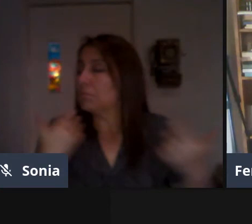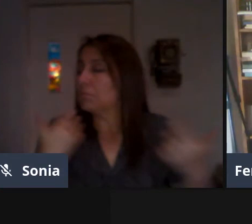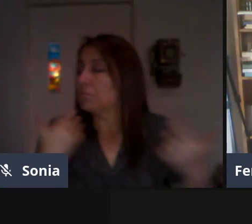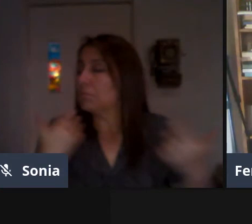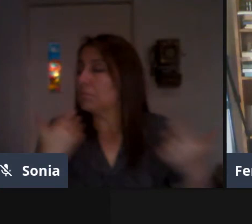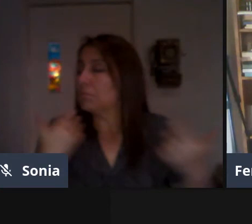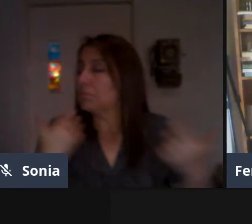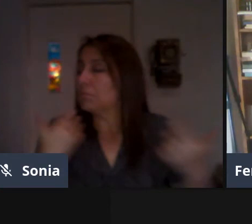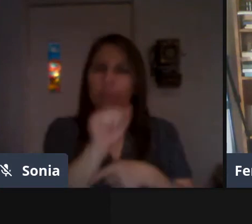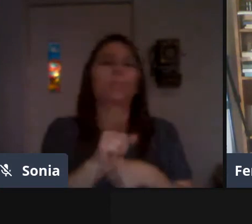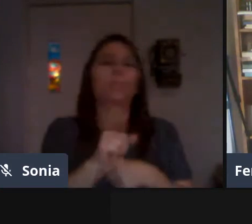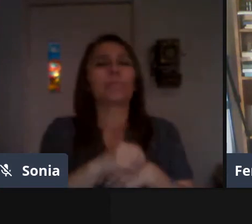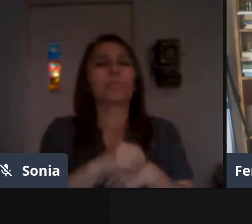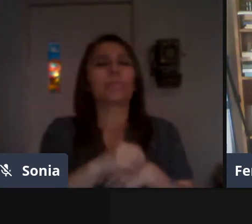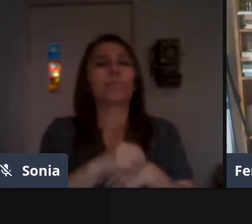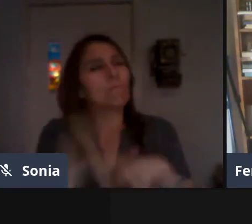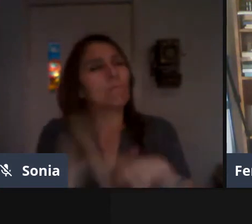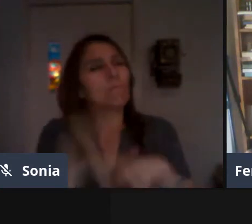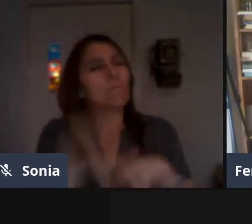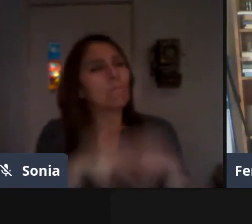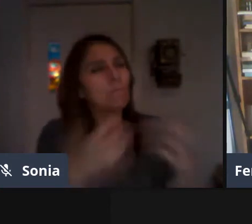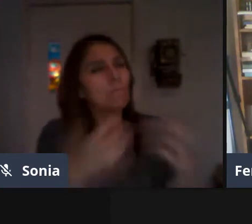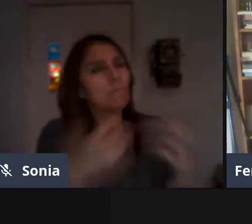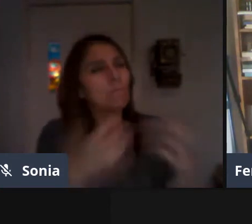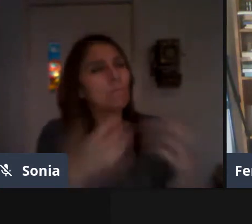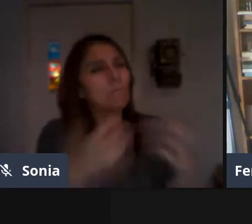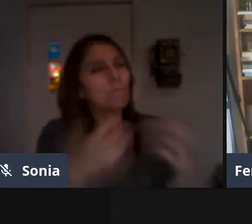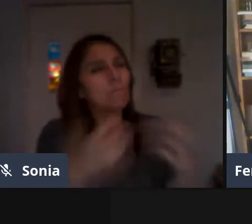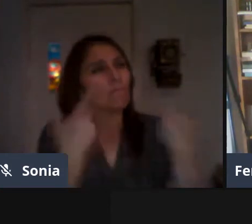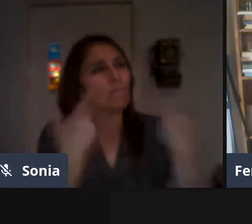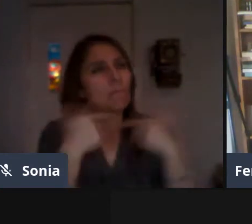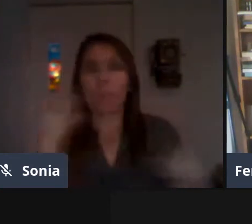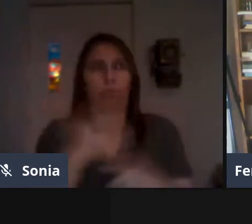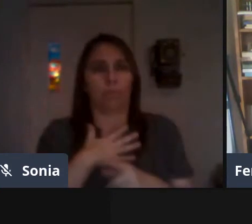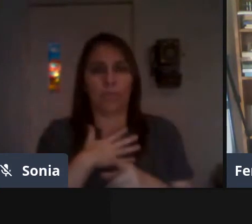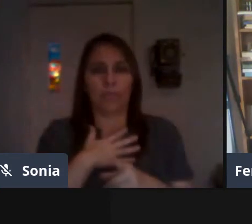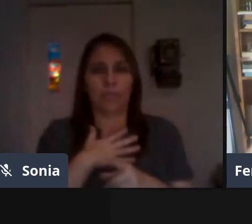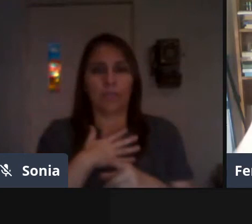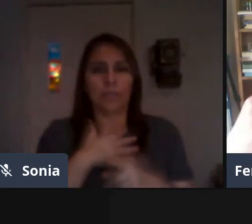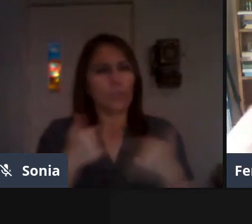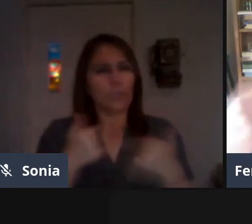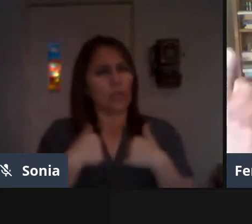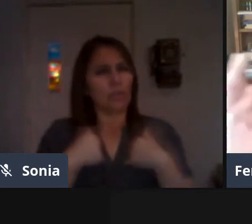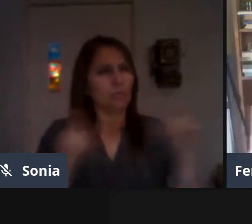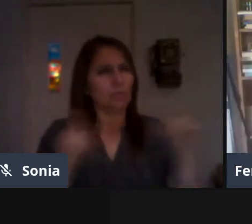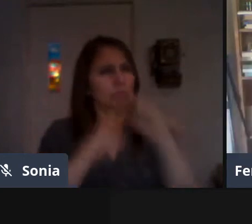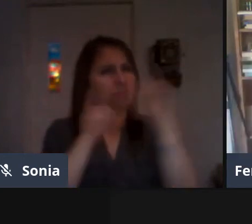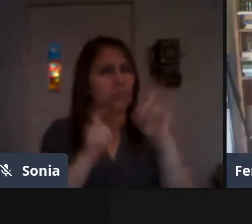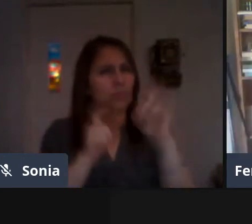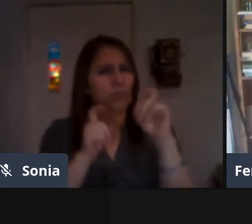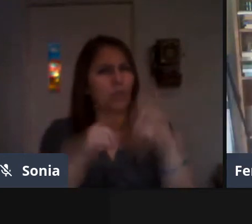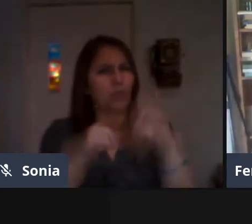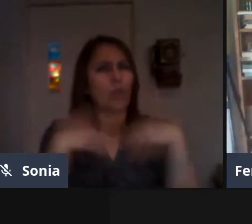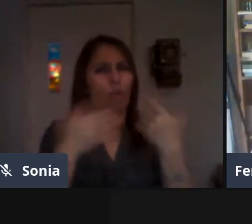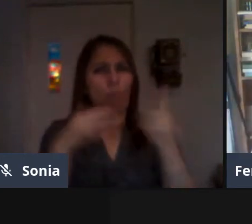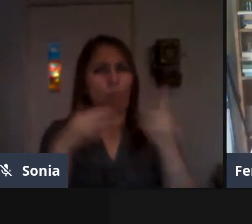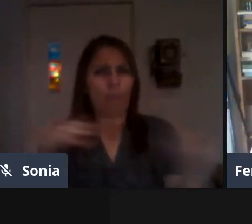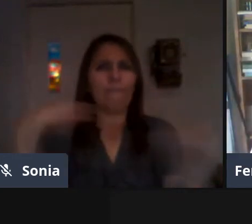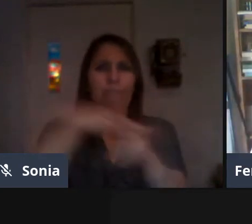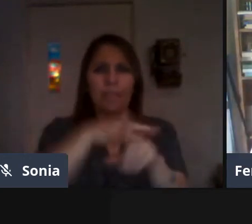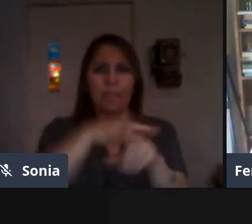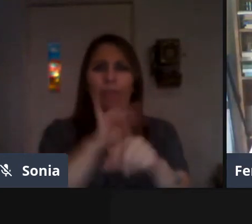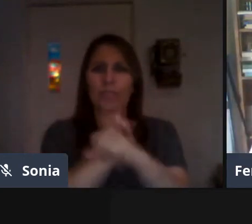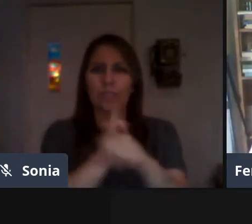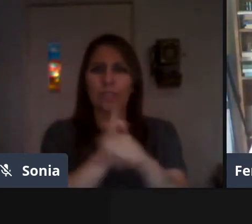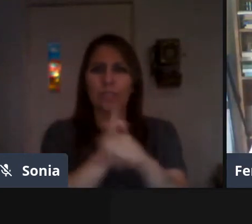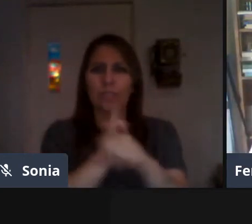y ya me pregunto cómo es que ésta afecta a una institución y allí ya empieza a besar recrear la